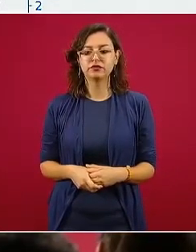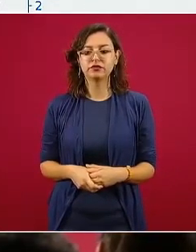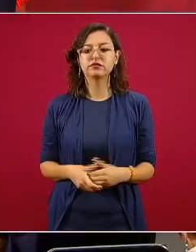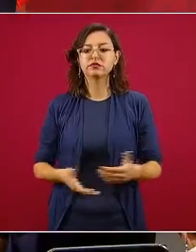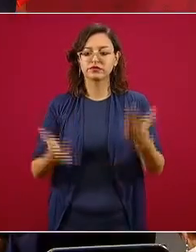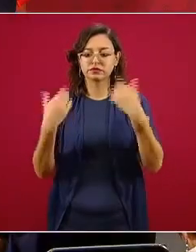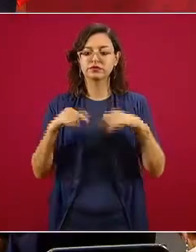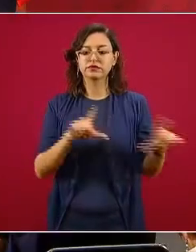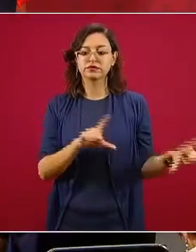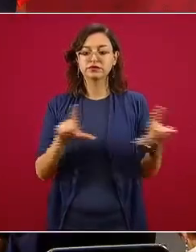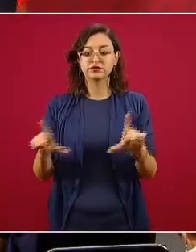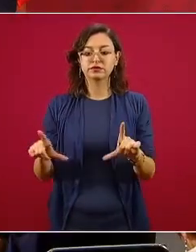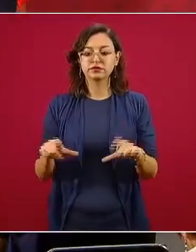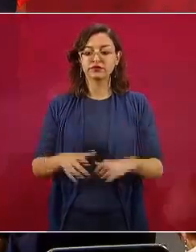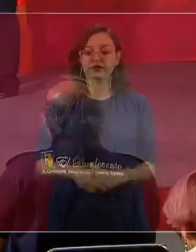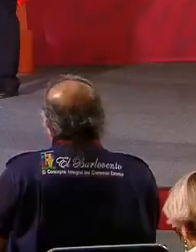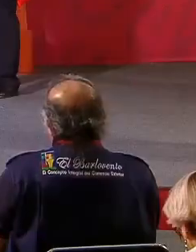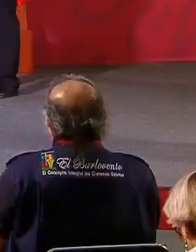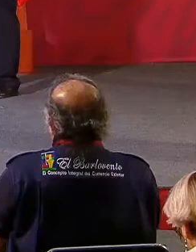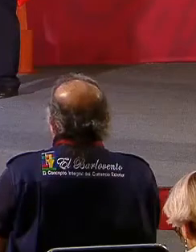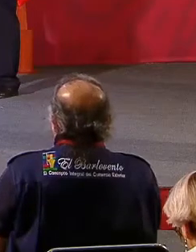Vamos a ver la siguiente diapositiva.